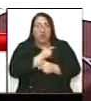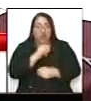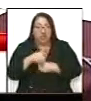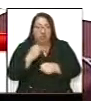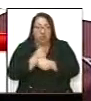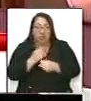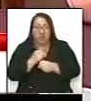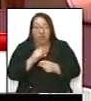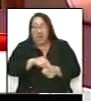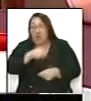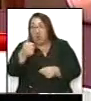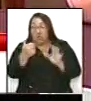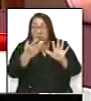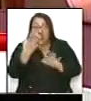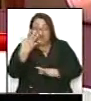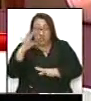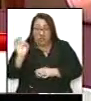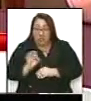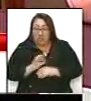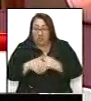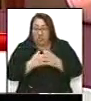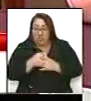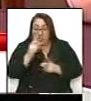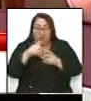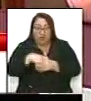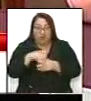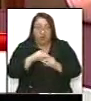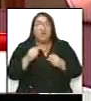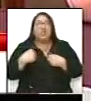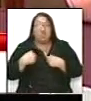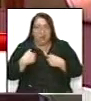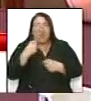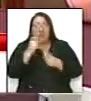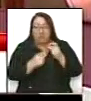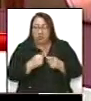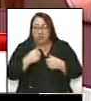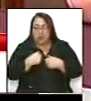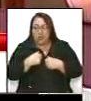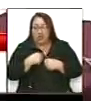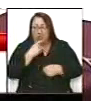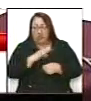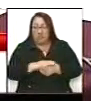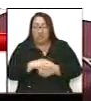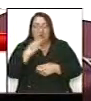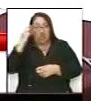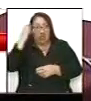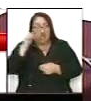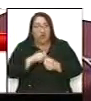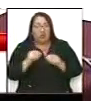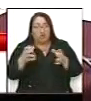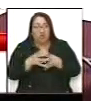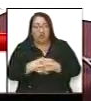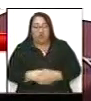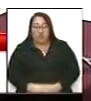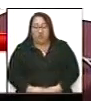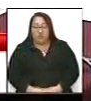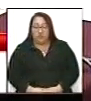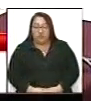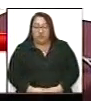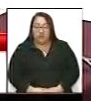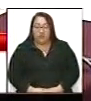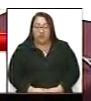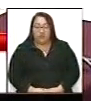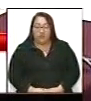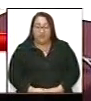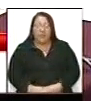fortalecimiento, el otro 95% de los candidatos sí tienen que ser personas que tengan un compromiso político con ese partido. Ahora, para